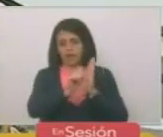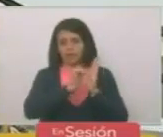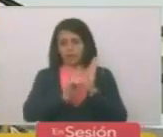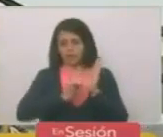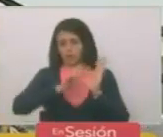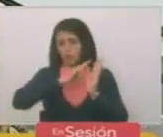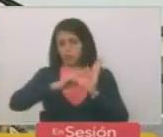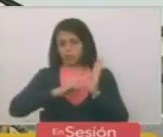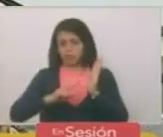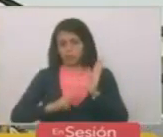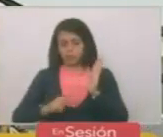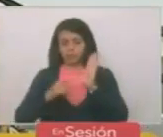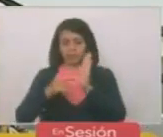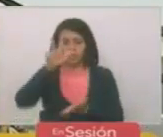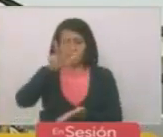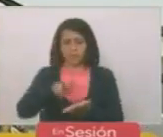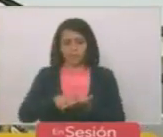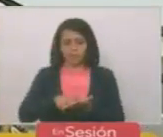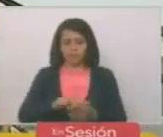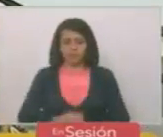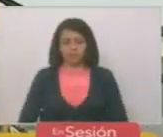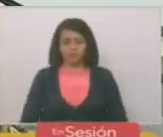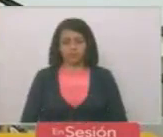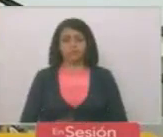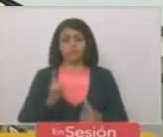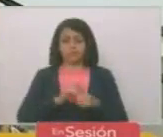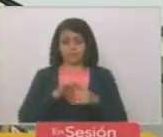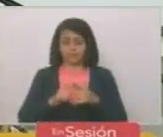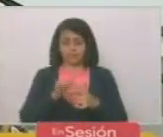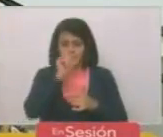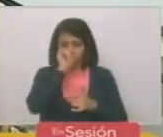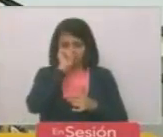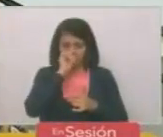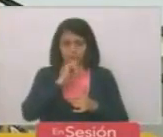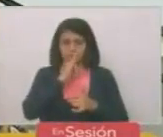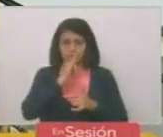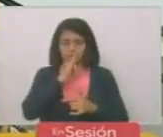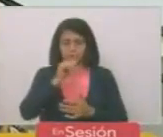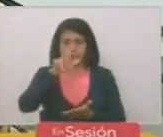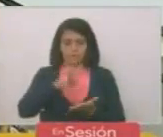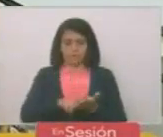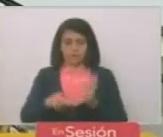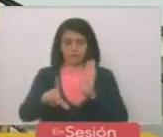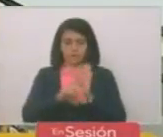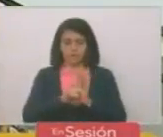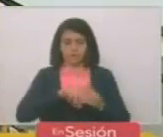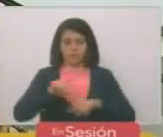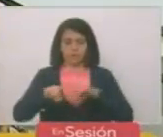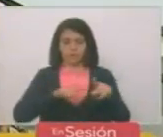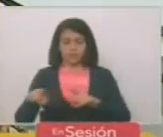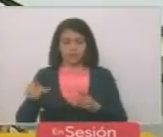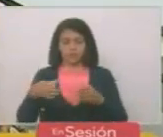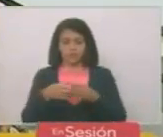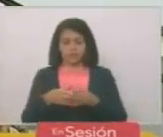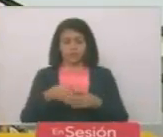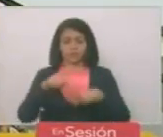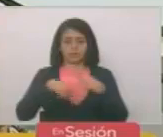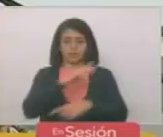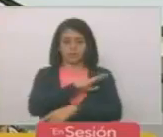artículo, resultando aprobado. En consecuencia, declaró sancionada la ley y ordenó remitirla al